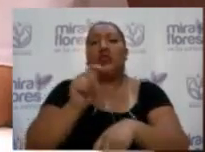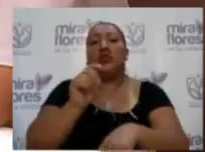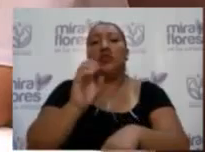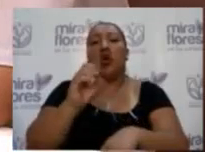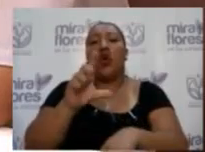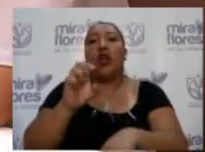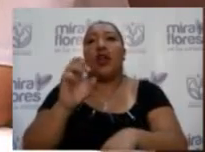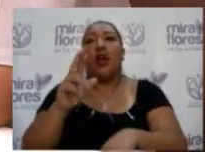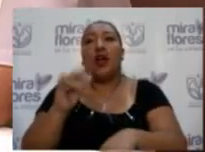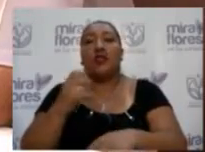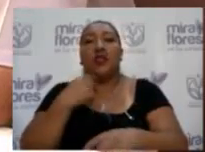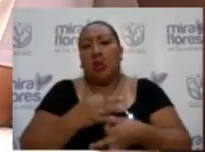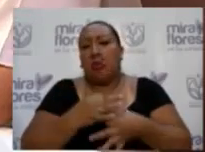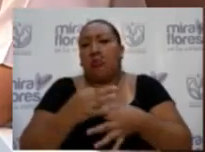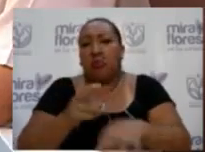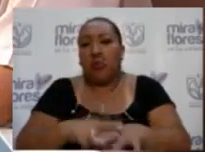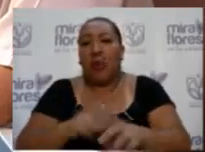estila. Gracias.